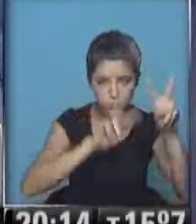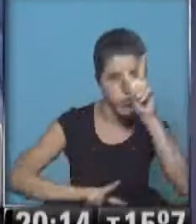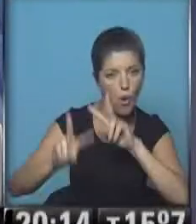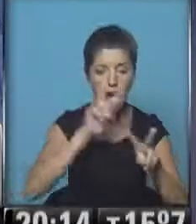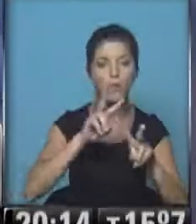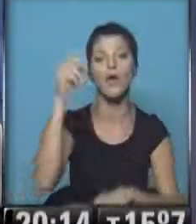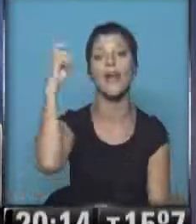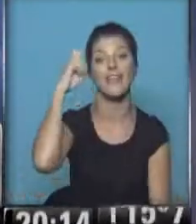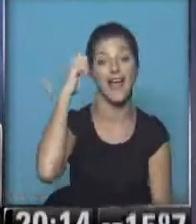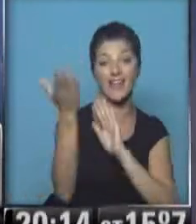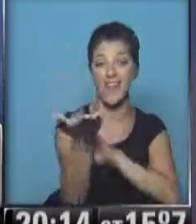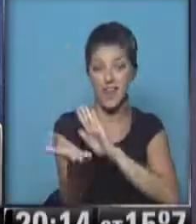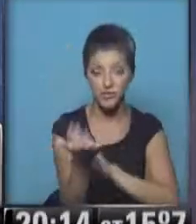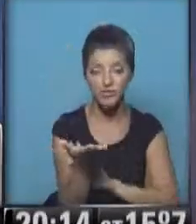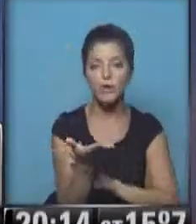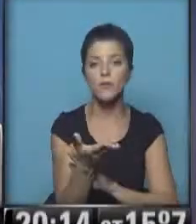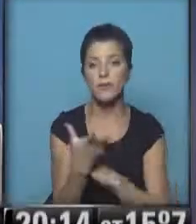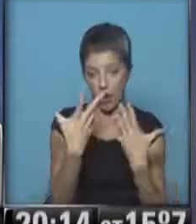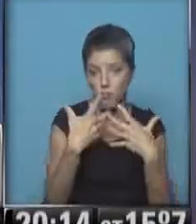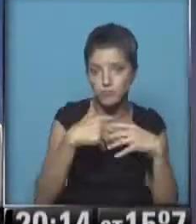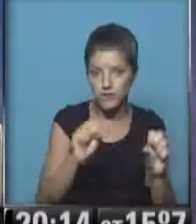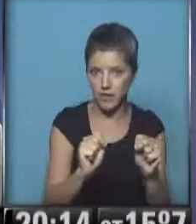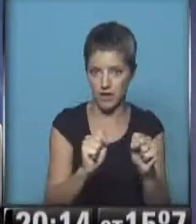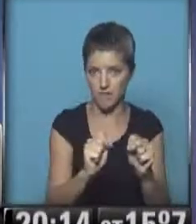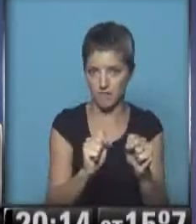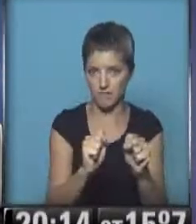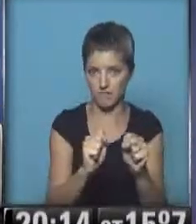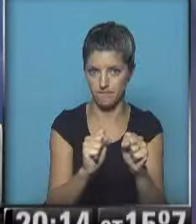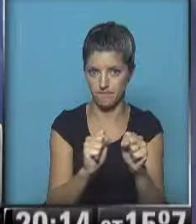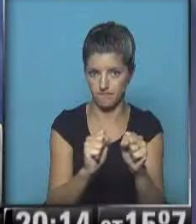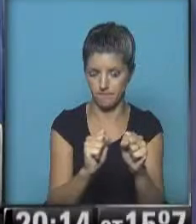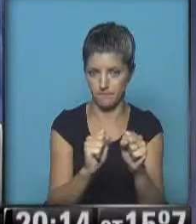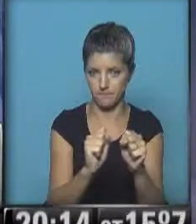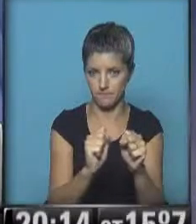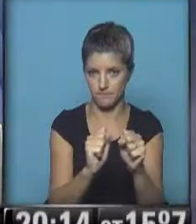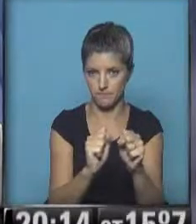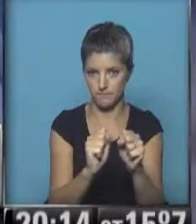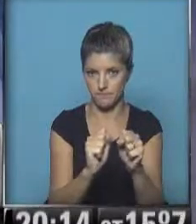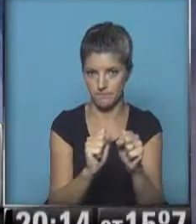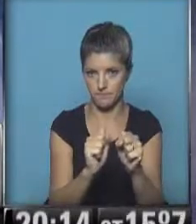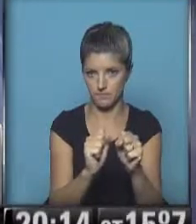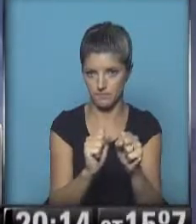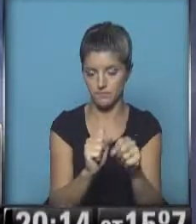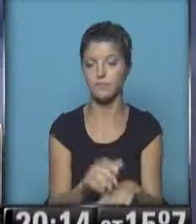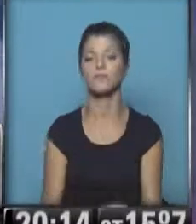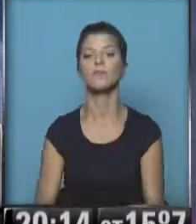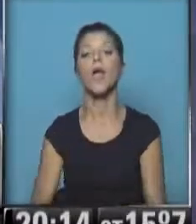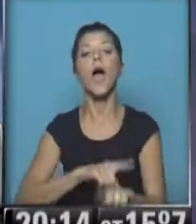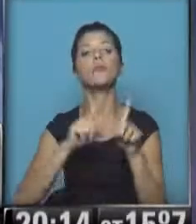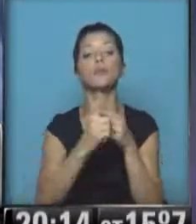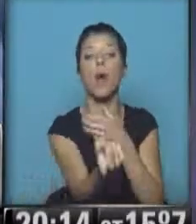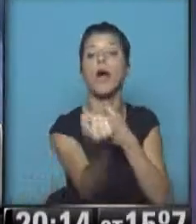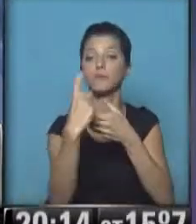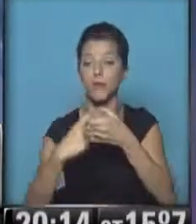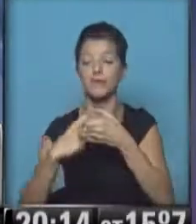derecha del radicalismo que finalmente consigue ganar la apuesta dentro de la unión cívica radical y hacer una alianza con